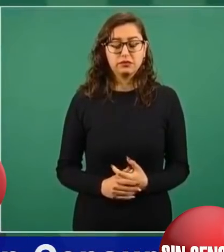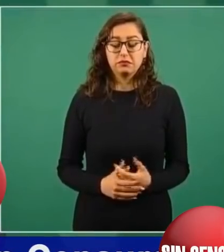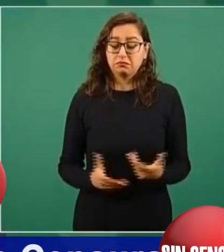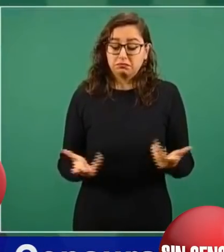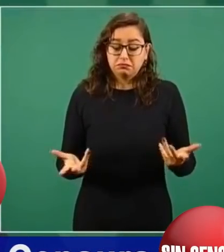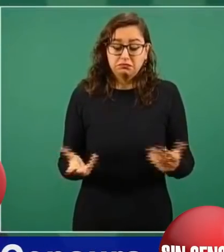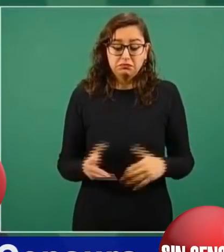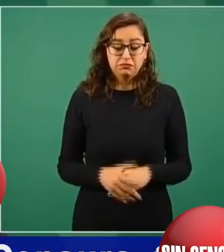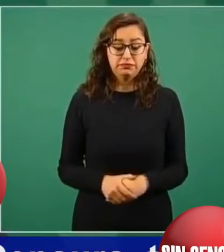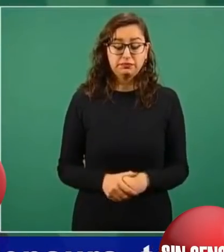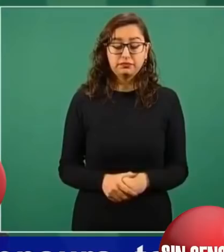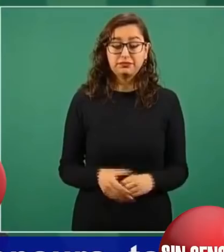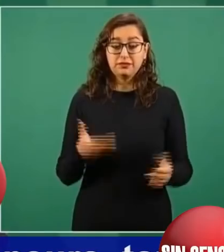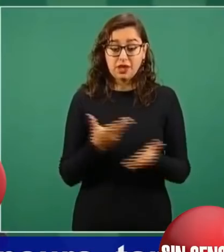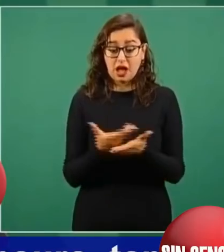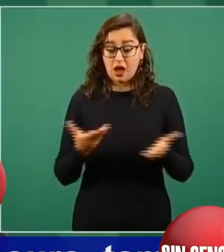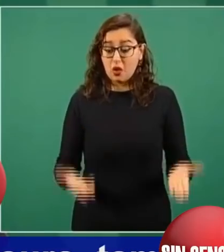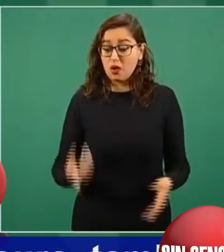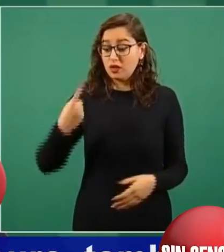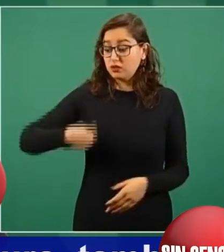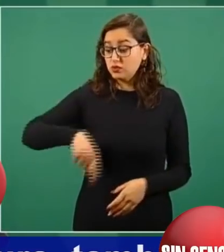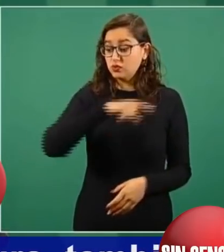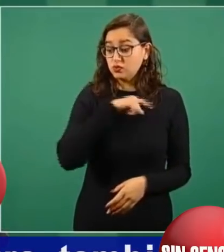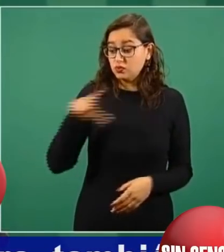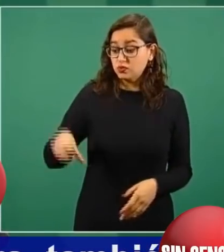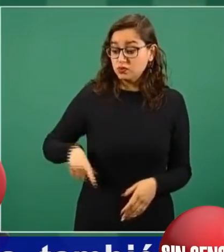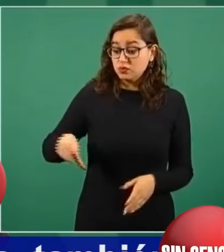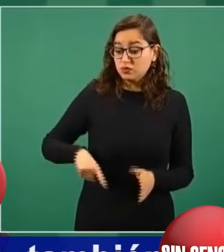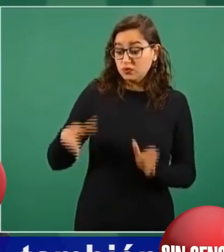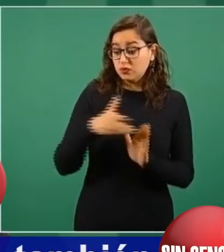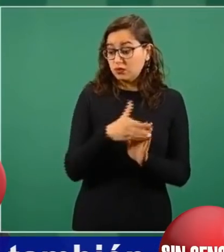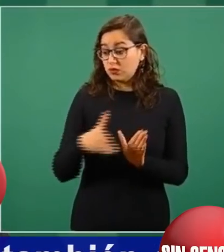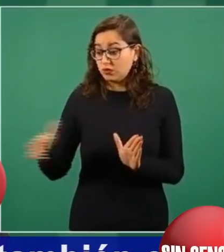los mismos errores